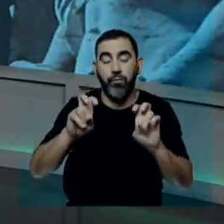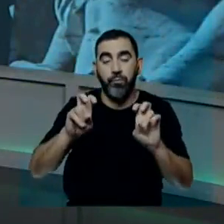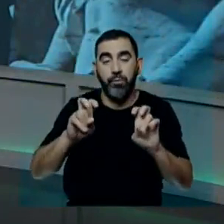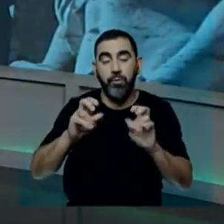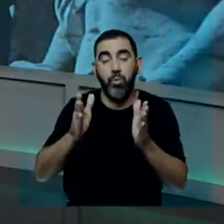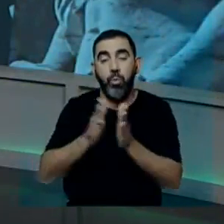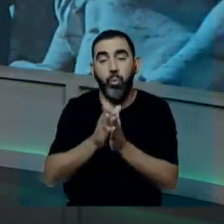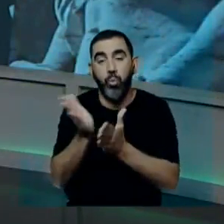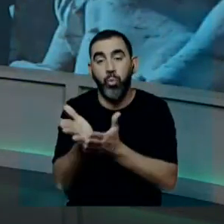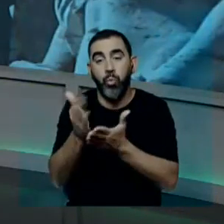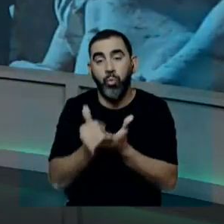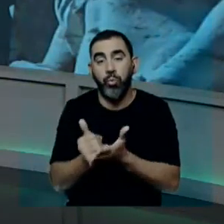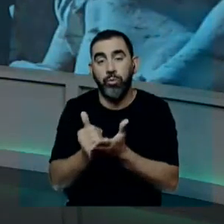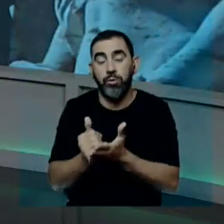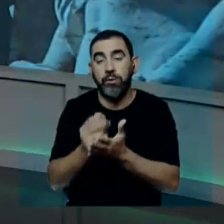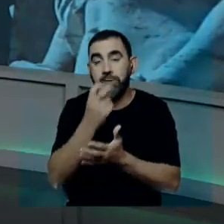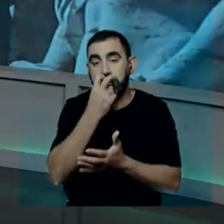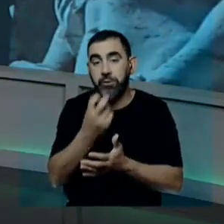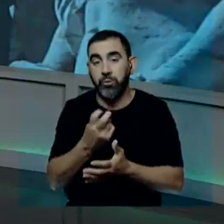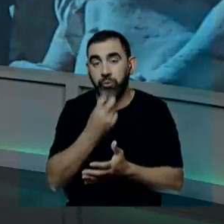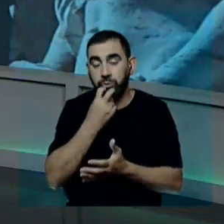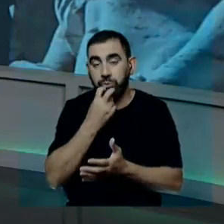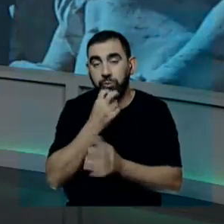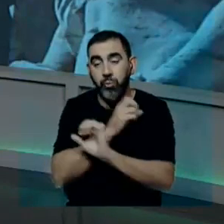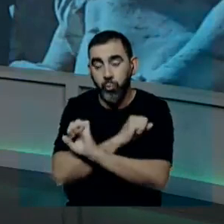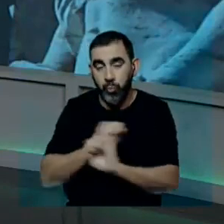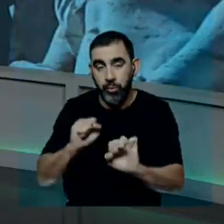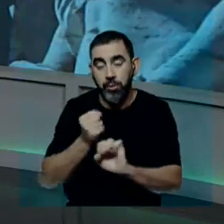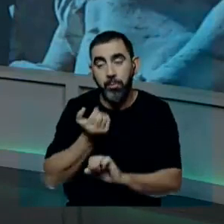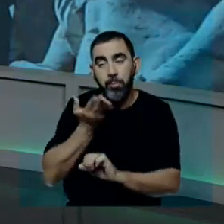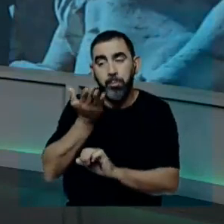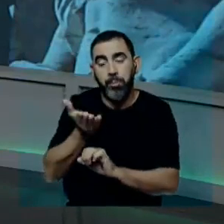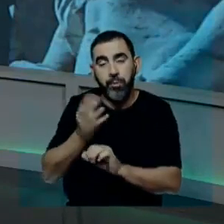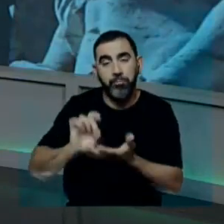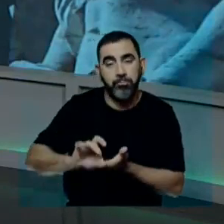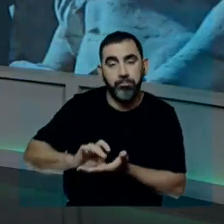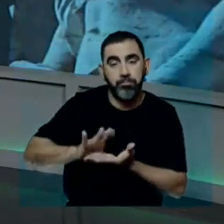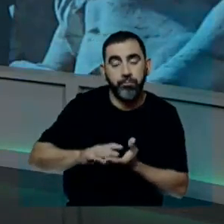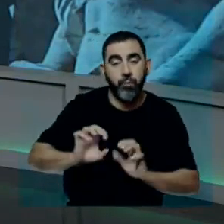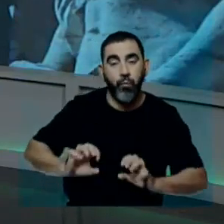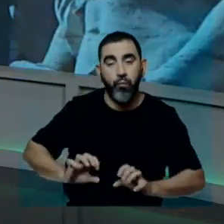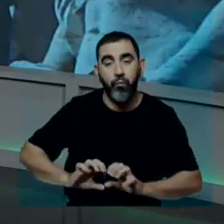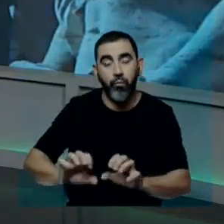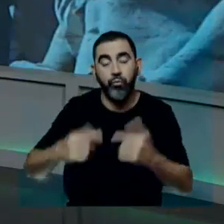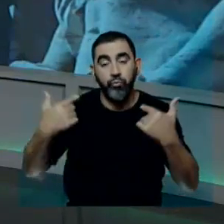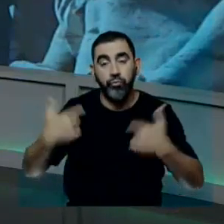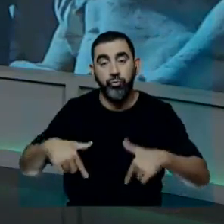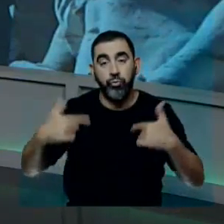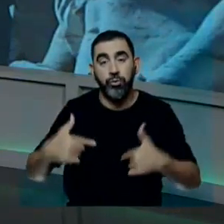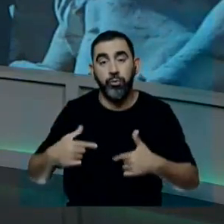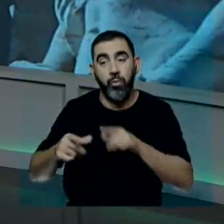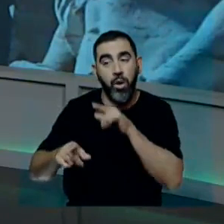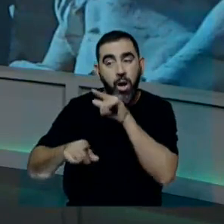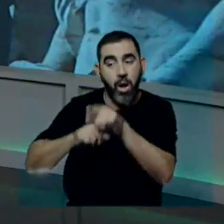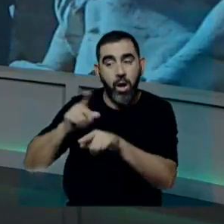la Junta Departamental de San José analiza el pedido de destitución de un funcionario de la Intendencia